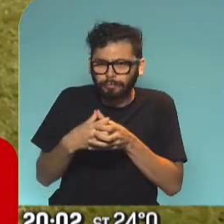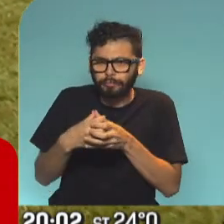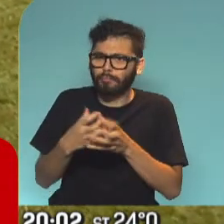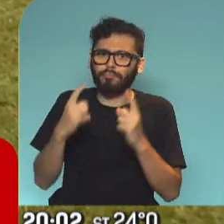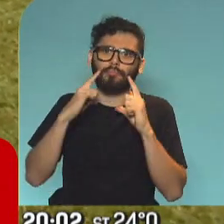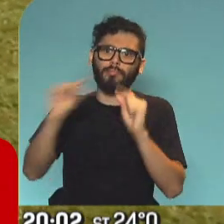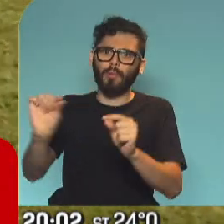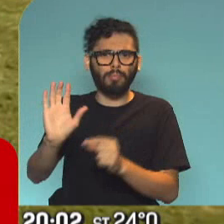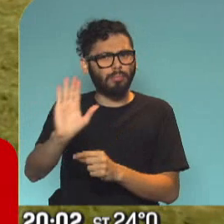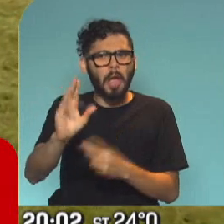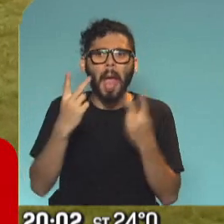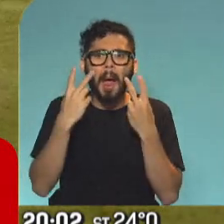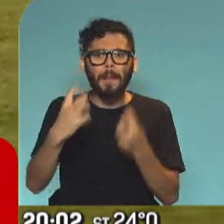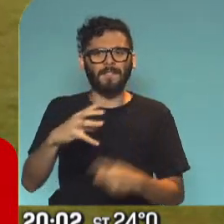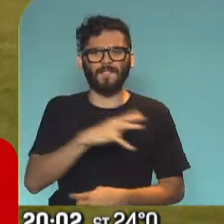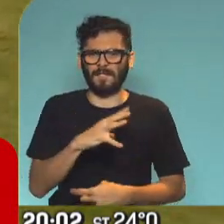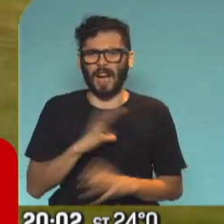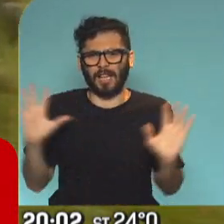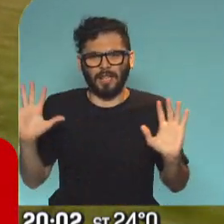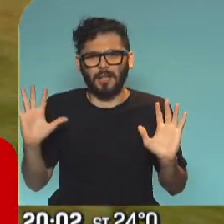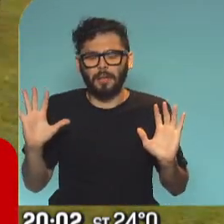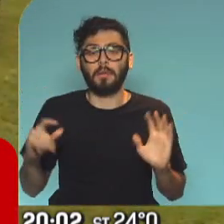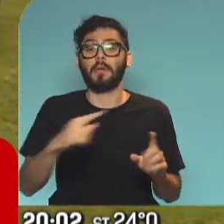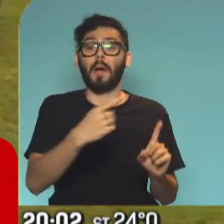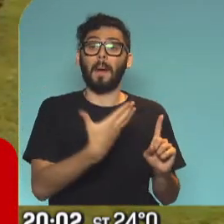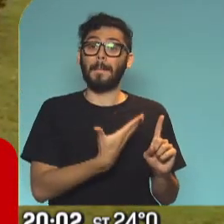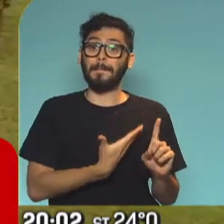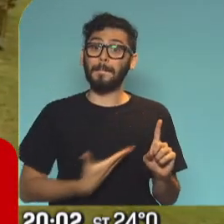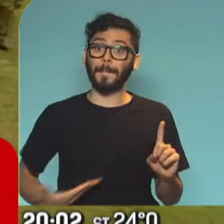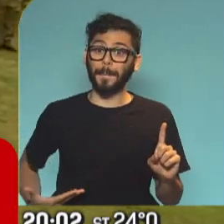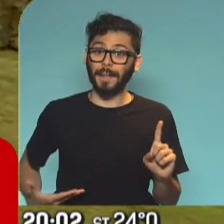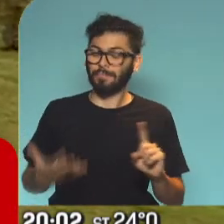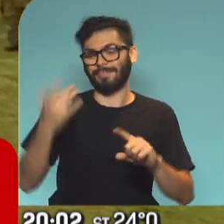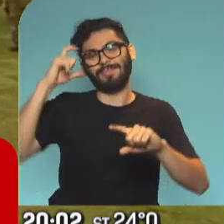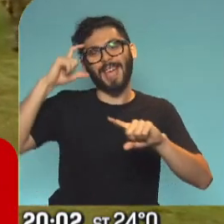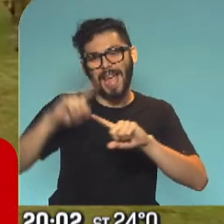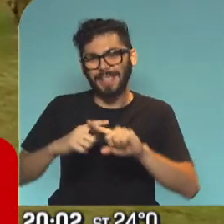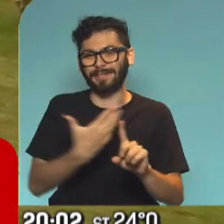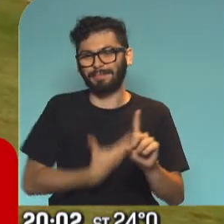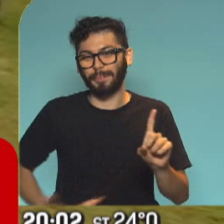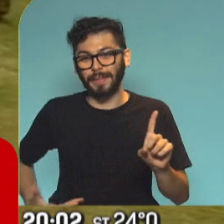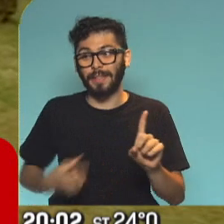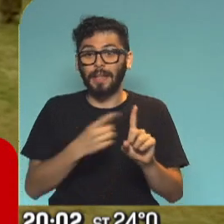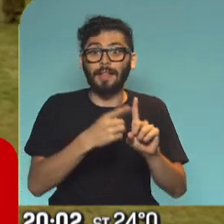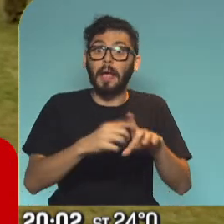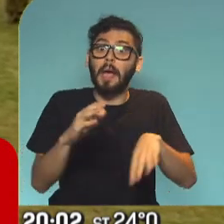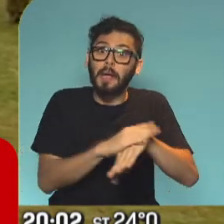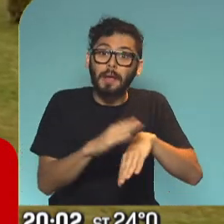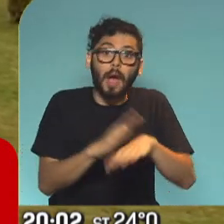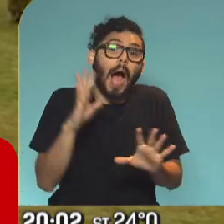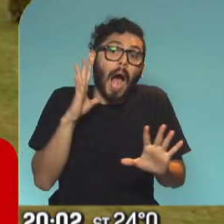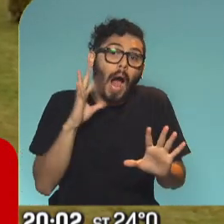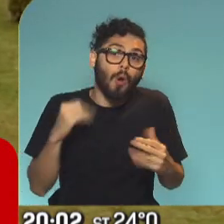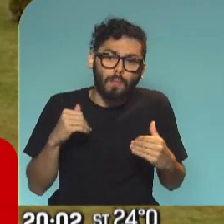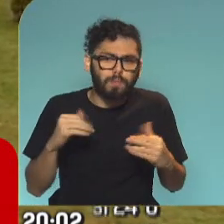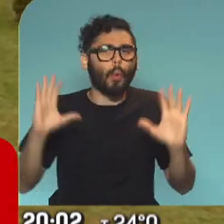mucho por investigar y no se puede descartar que el presidente, entonces presidente de la Nación, tuviera algún tipo de responsabilidad. La